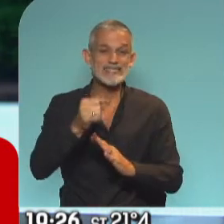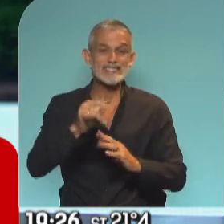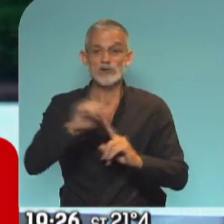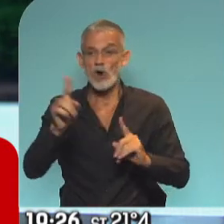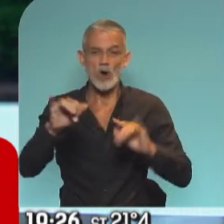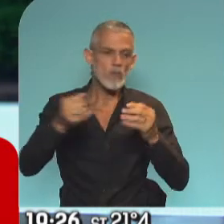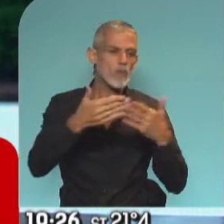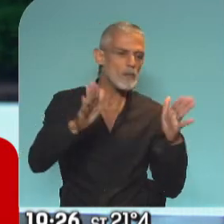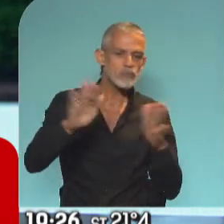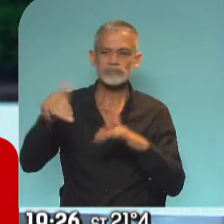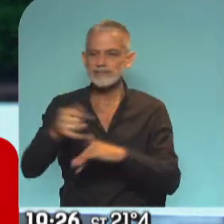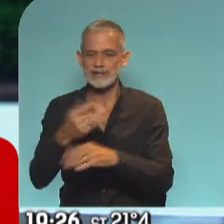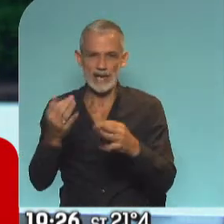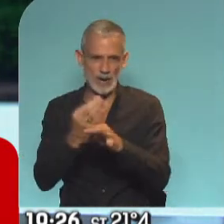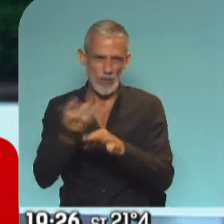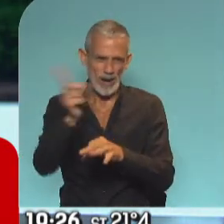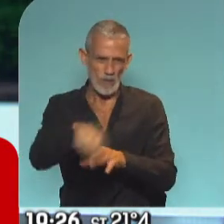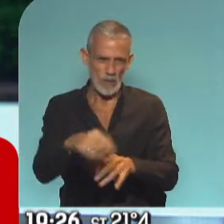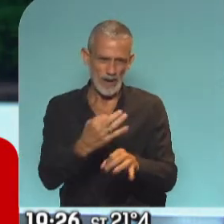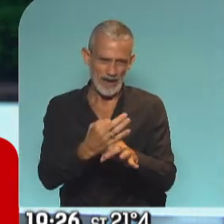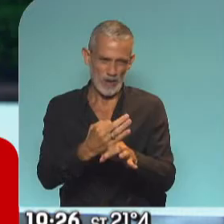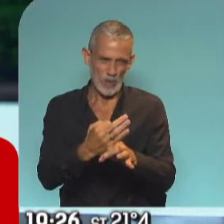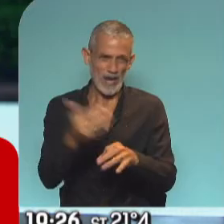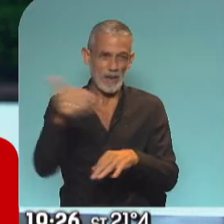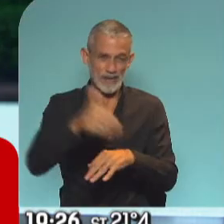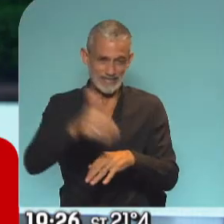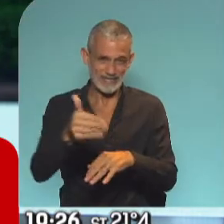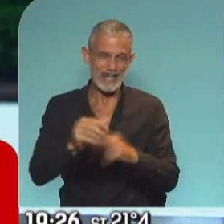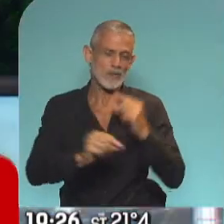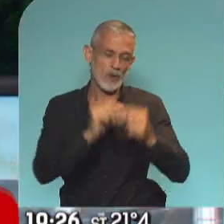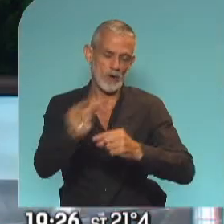jurisdicciones pueden volver a las clases presenciales de a poquito. Completo, Lucía.